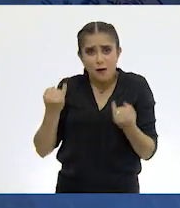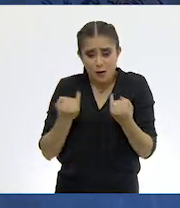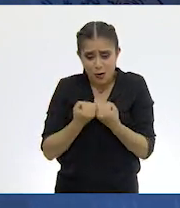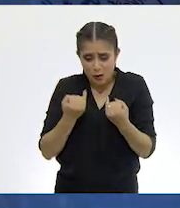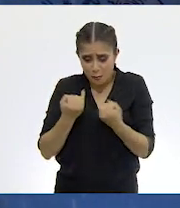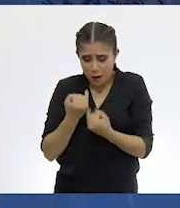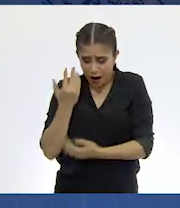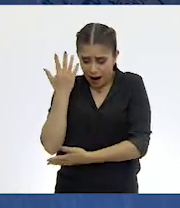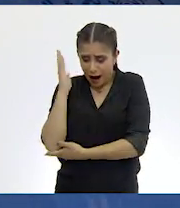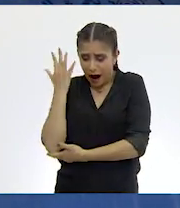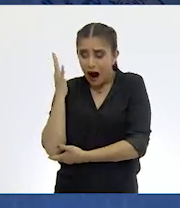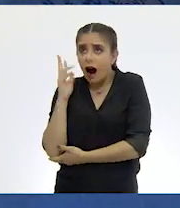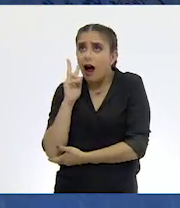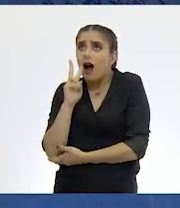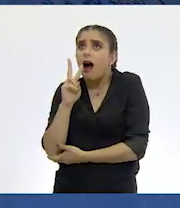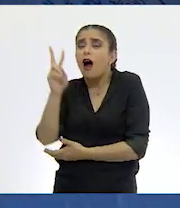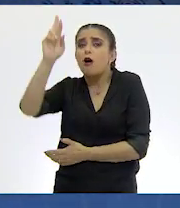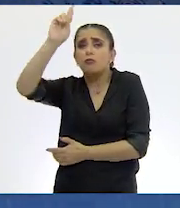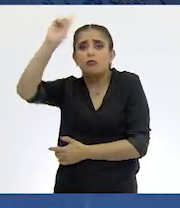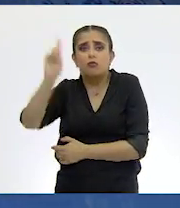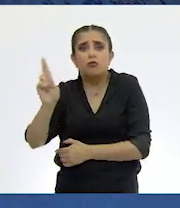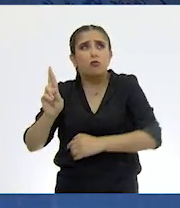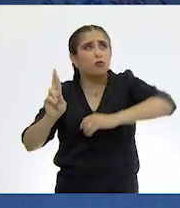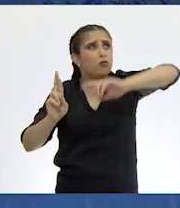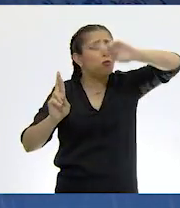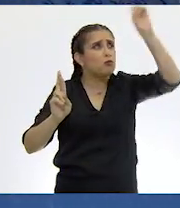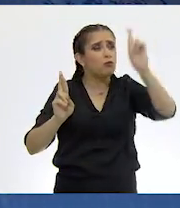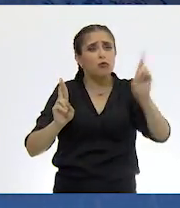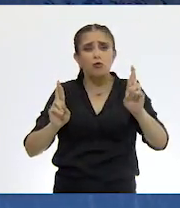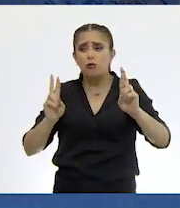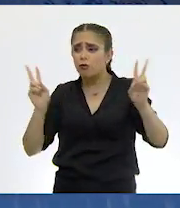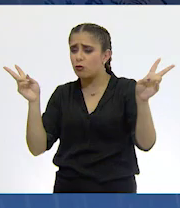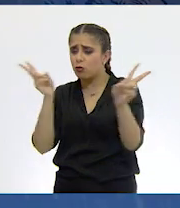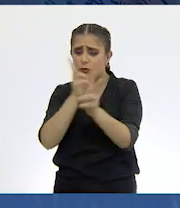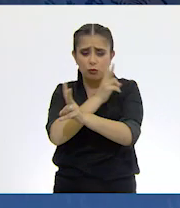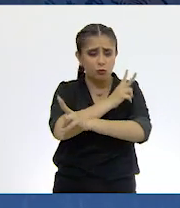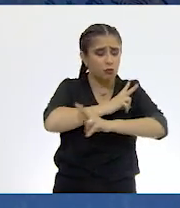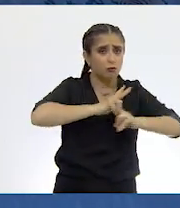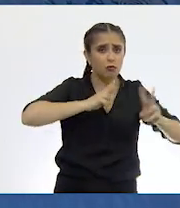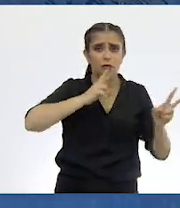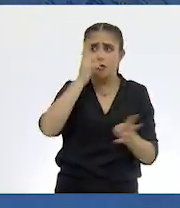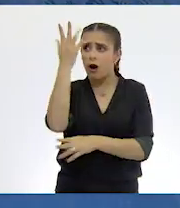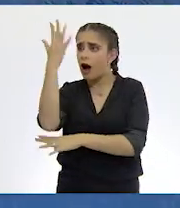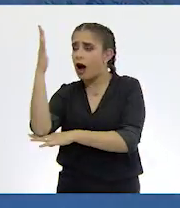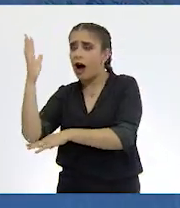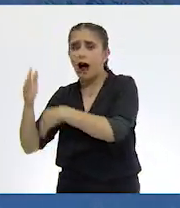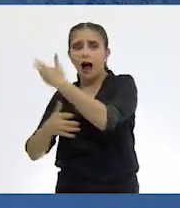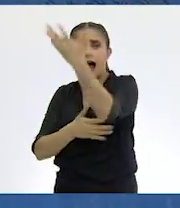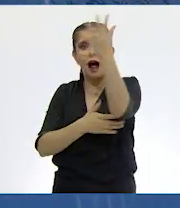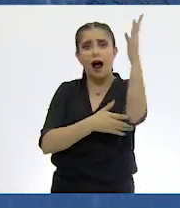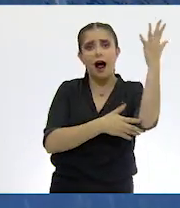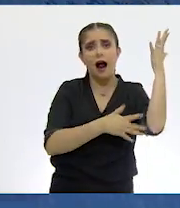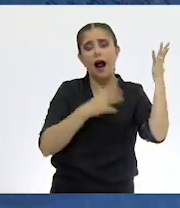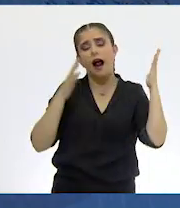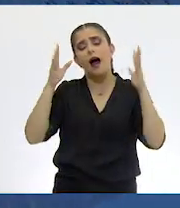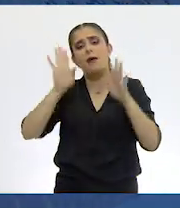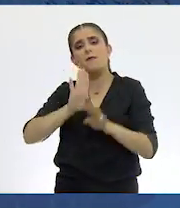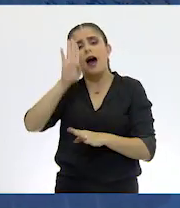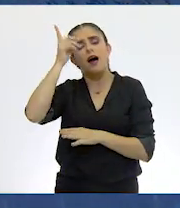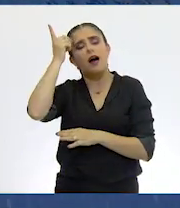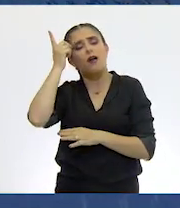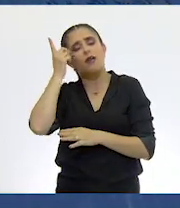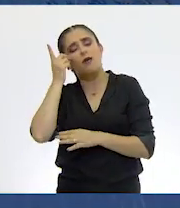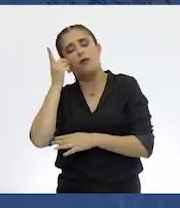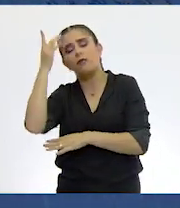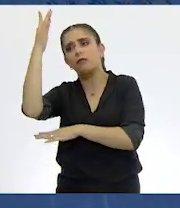Bajo los truenos y atravesados por el viento, los árboles parecen muchachas dormidas de pie, a